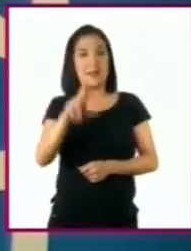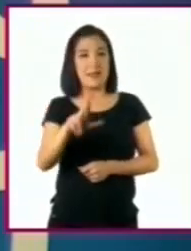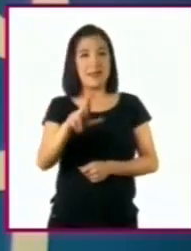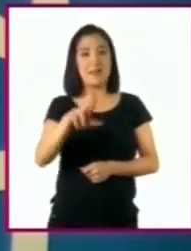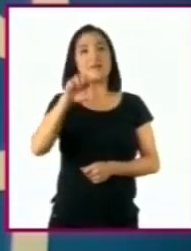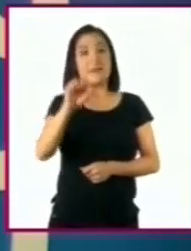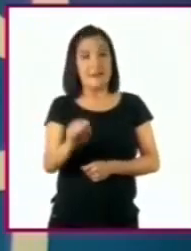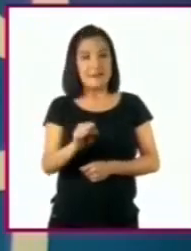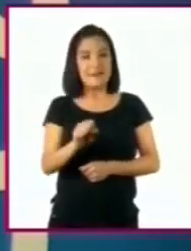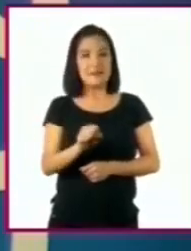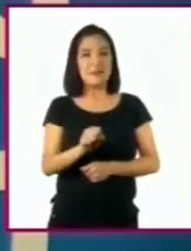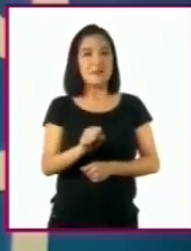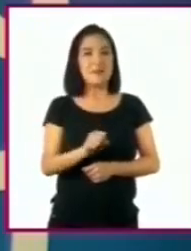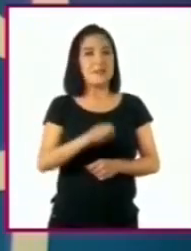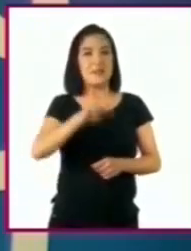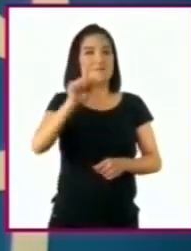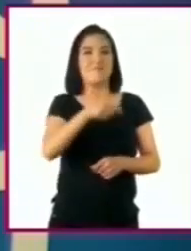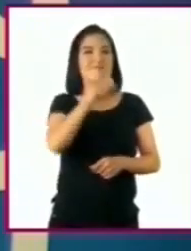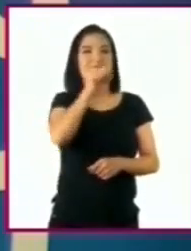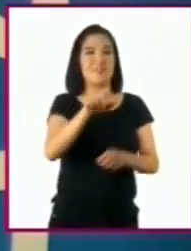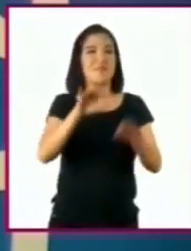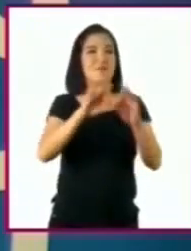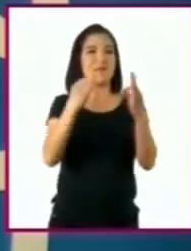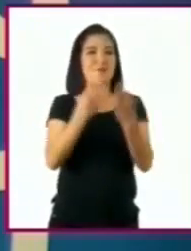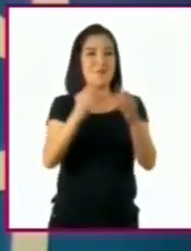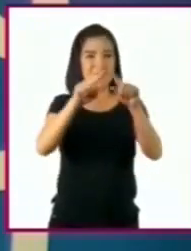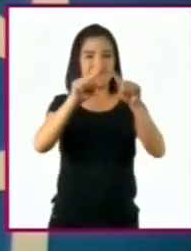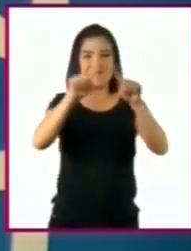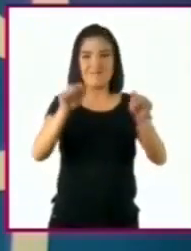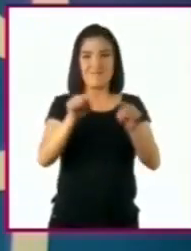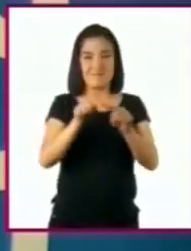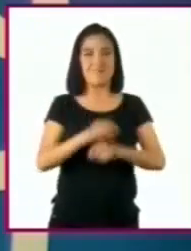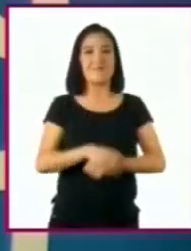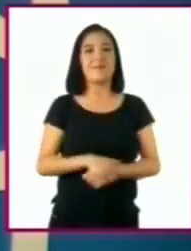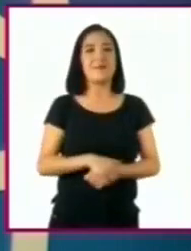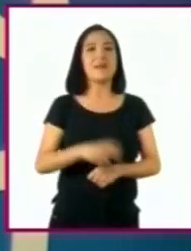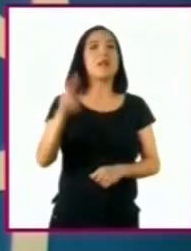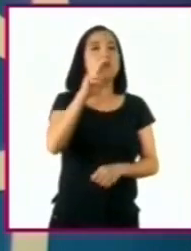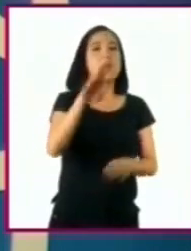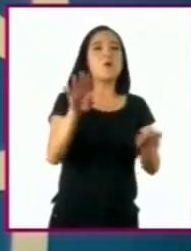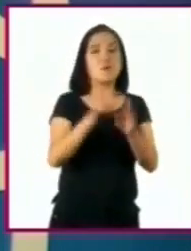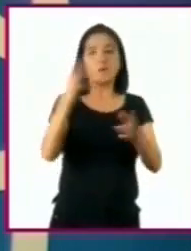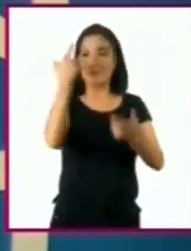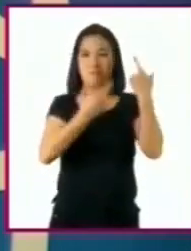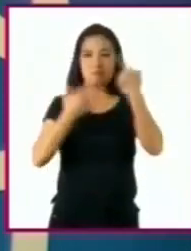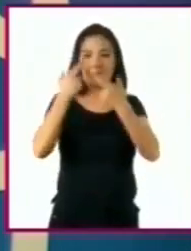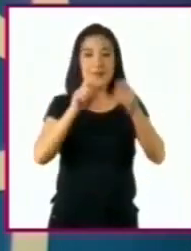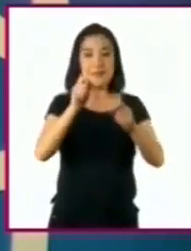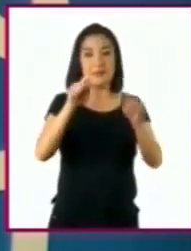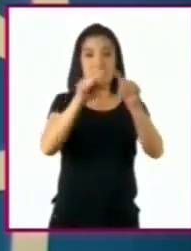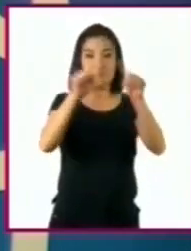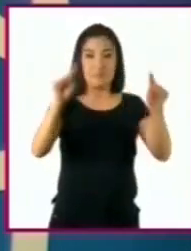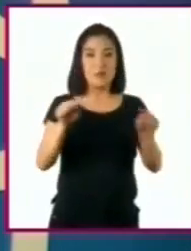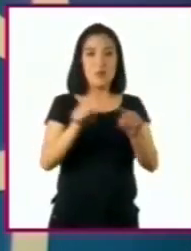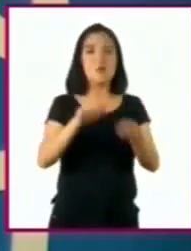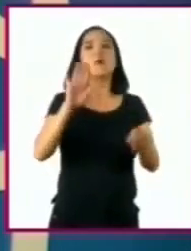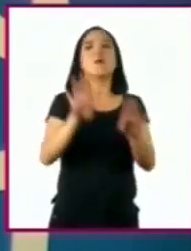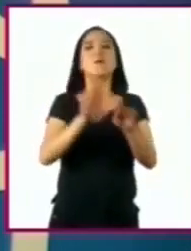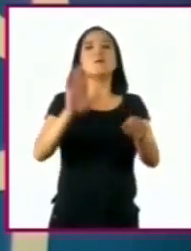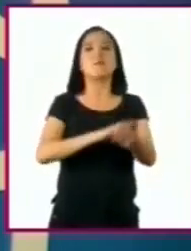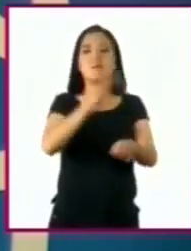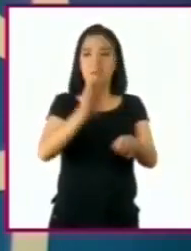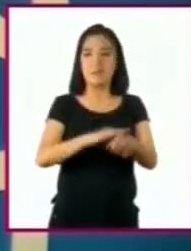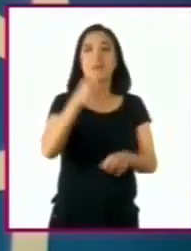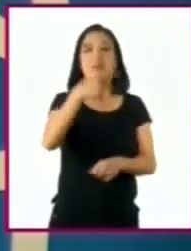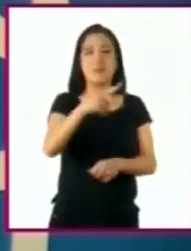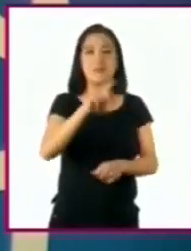y S no son del mismo tamaño. Tenemos que verificar que el cuadrilátero cumple con la característica de